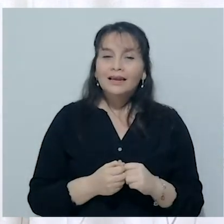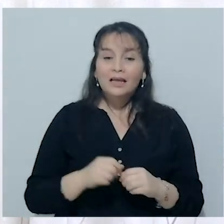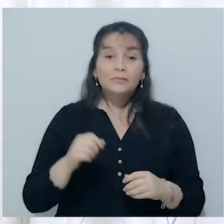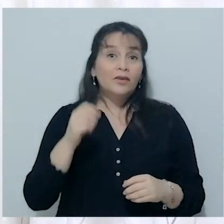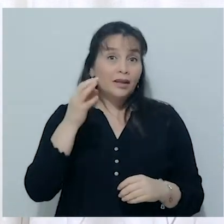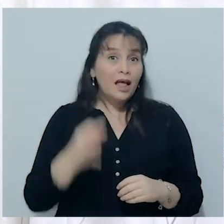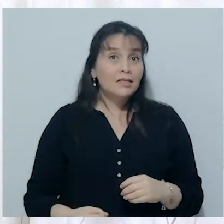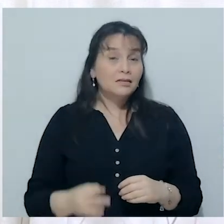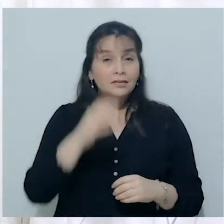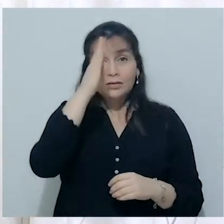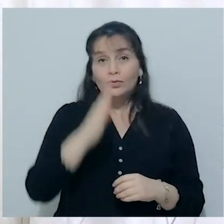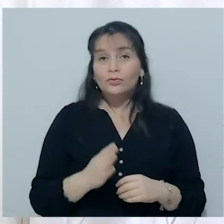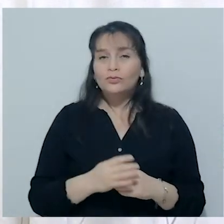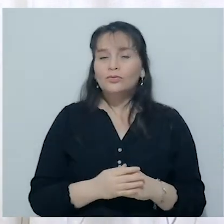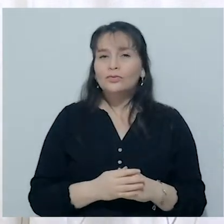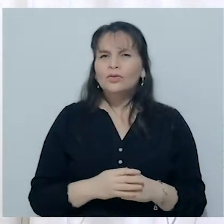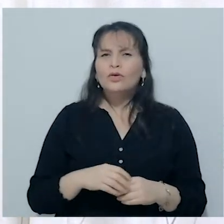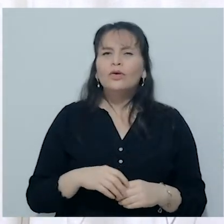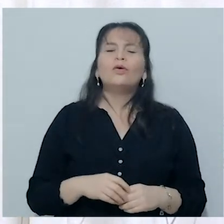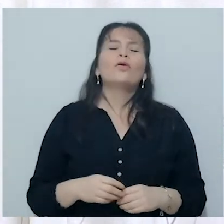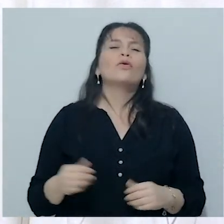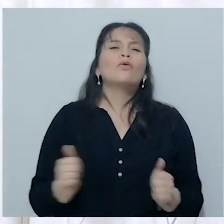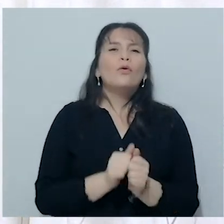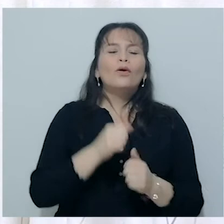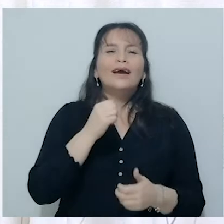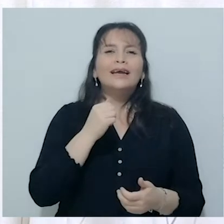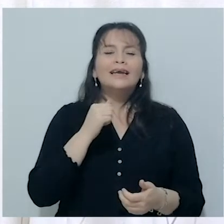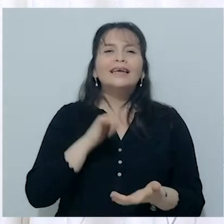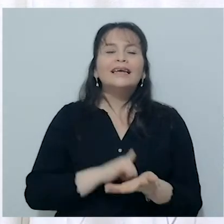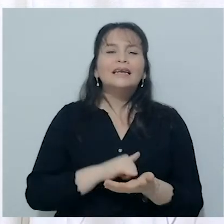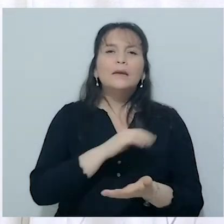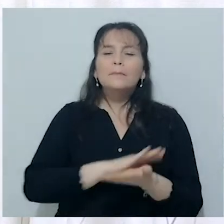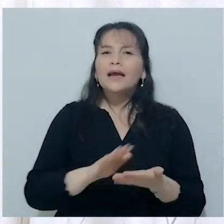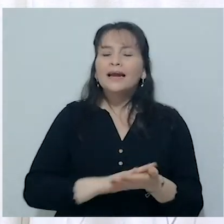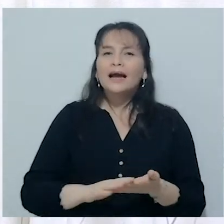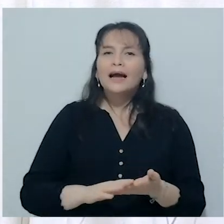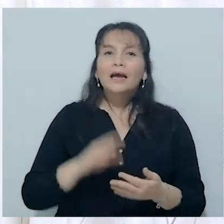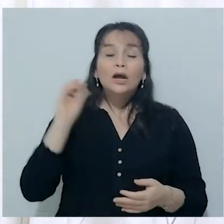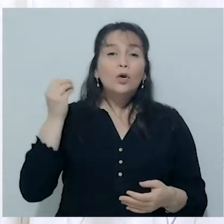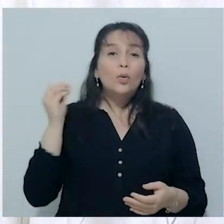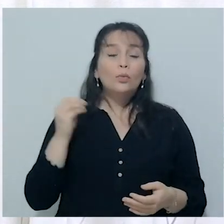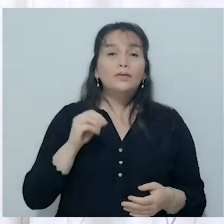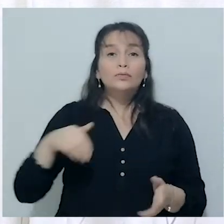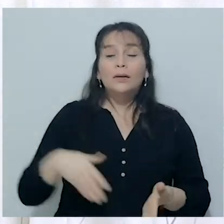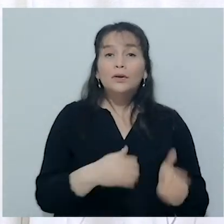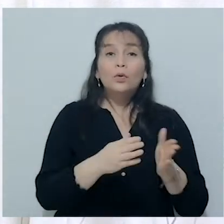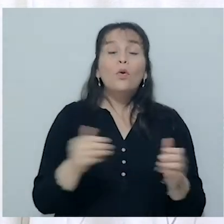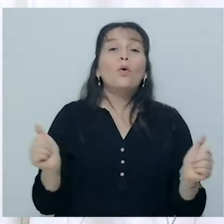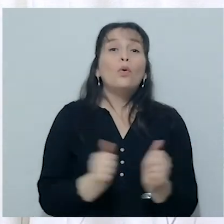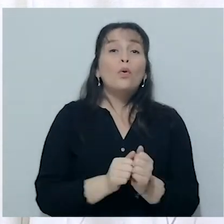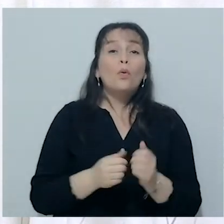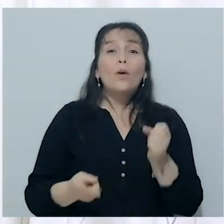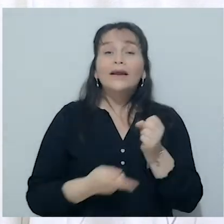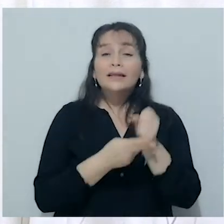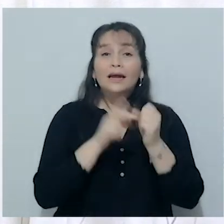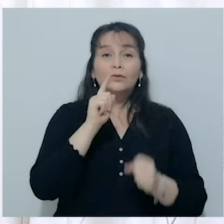libre, espontánea y natural usted enseña las verdades de Dios? ¿Con qué limpiará el muchacho su camino?